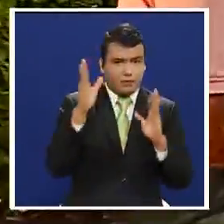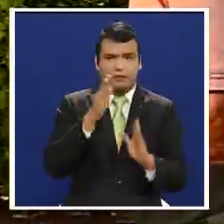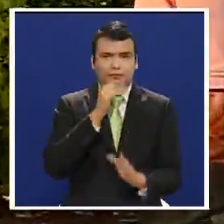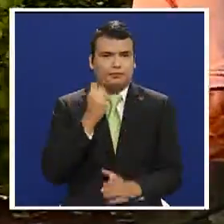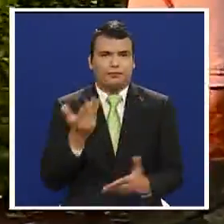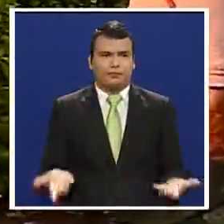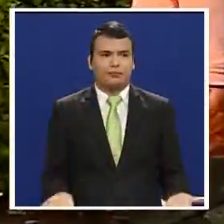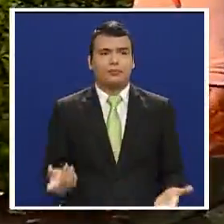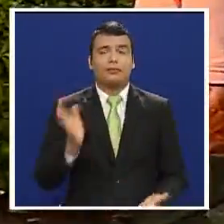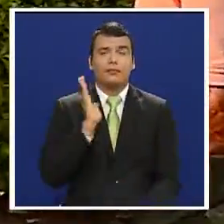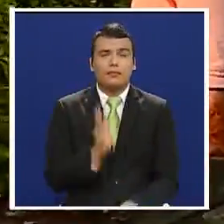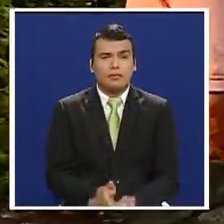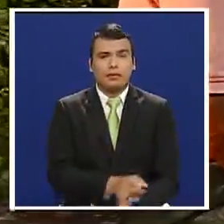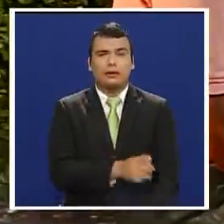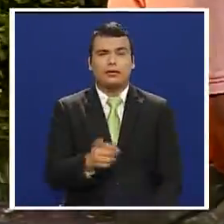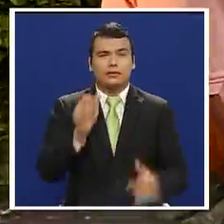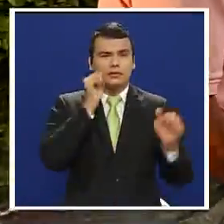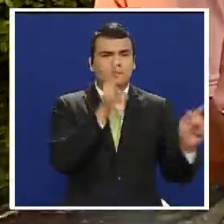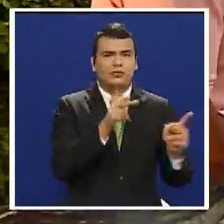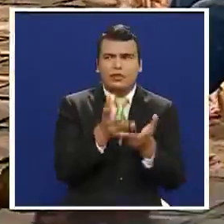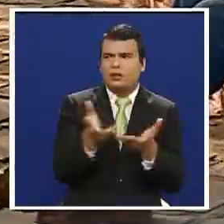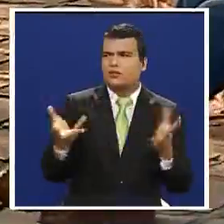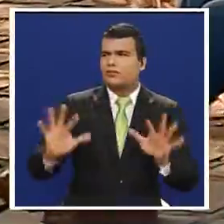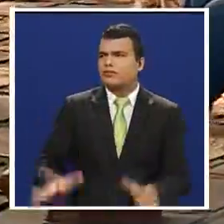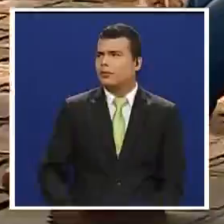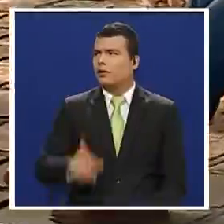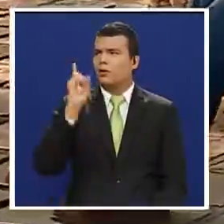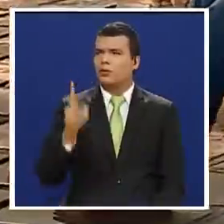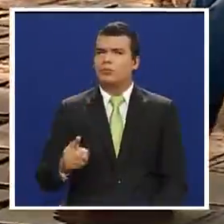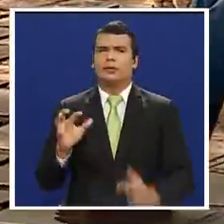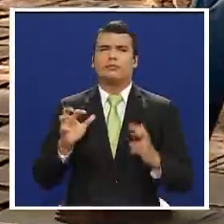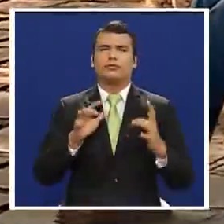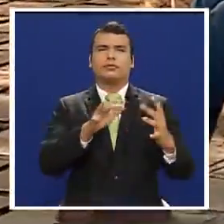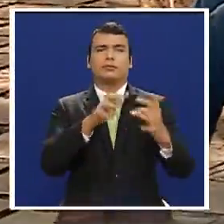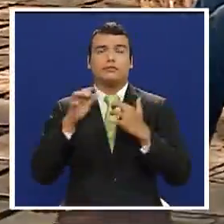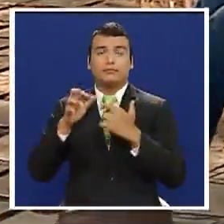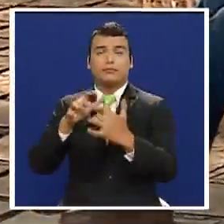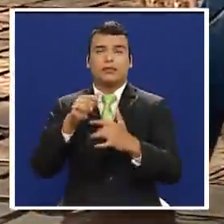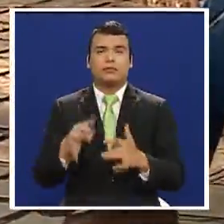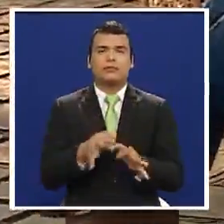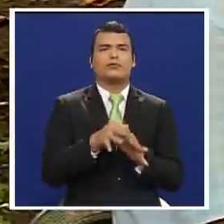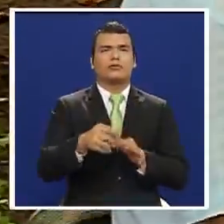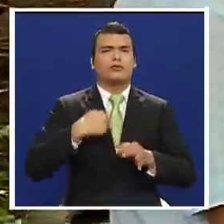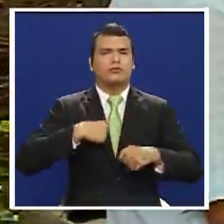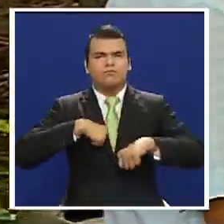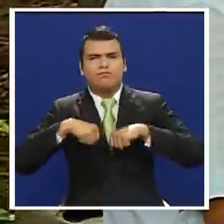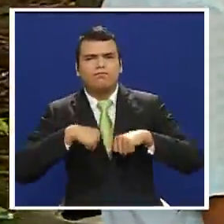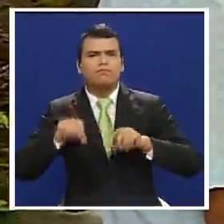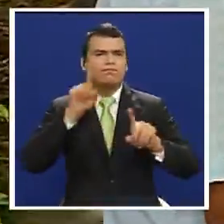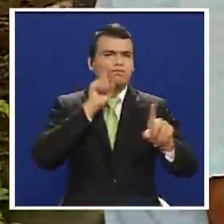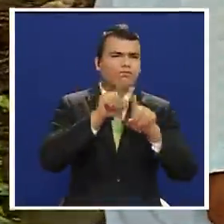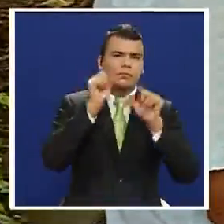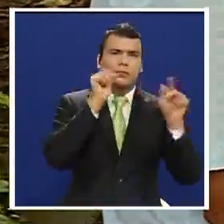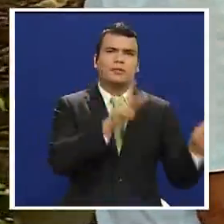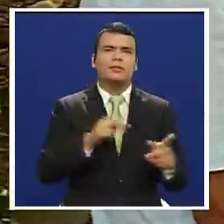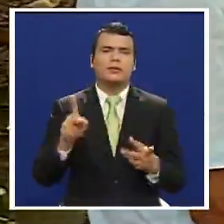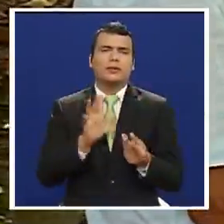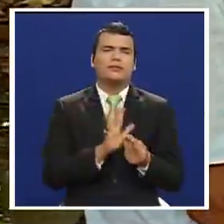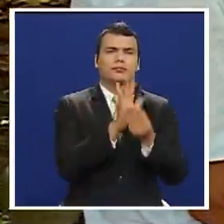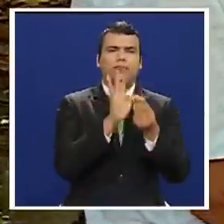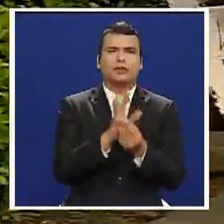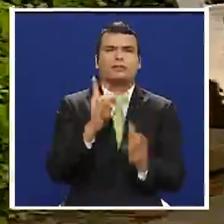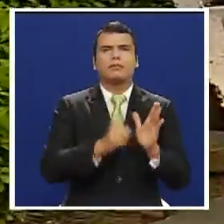de la guerra han llegado hasta La Unión atraídos por la supuesta sobreoferta de empleo que allí existe. Hay una gran preocupación en la población víctima porque no están